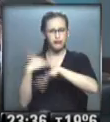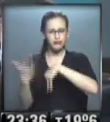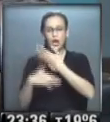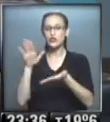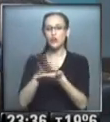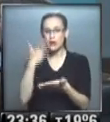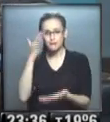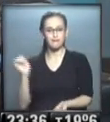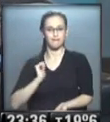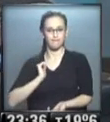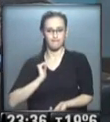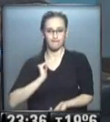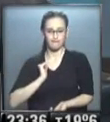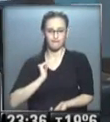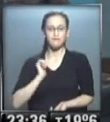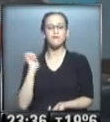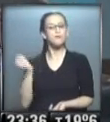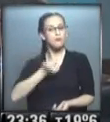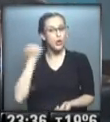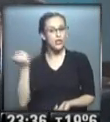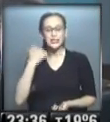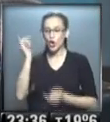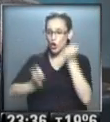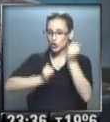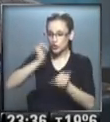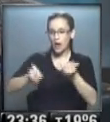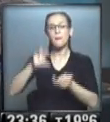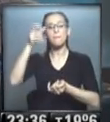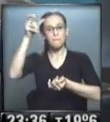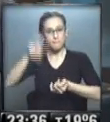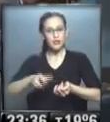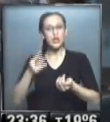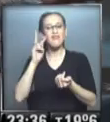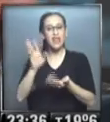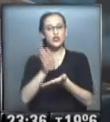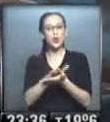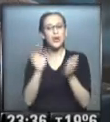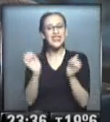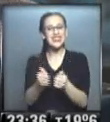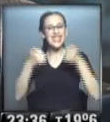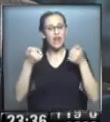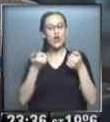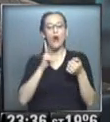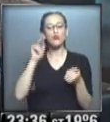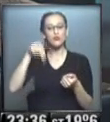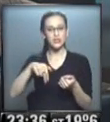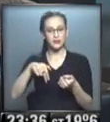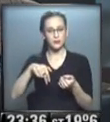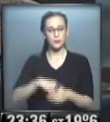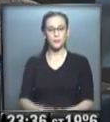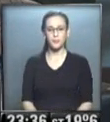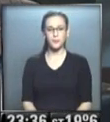golpe militar. Vale la pena sugerir o que la gente vea lo que se llama el diario de Agustín, justamente el diario de Agustín Edwards, un